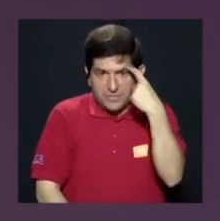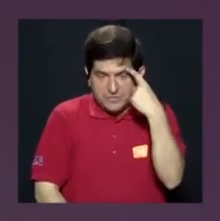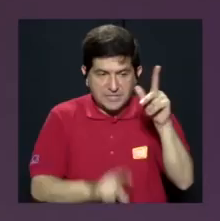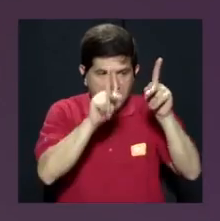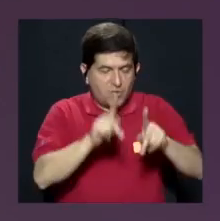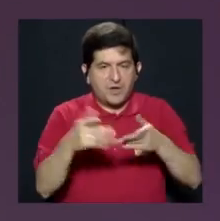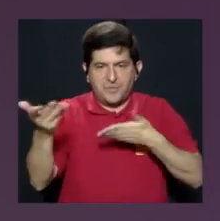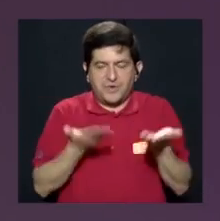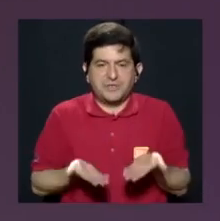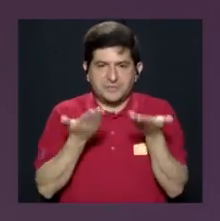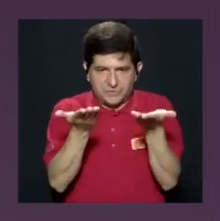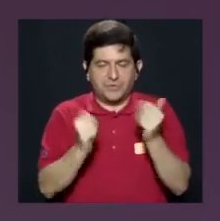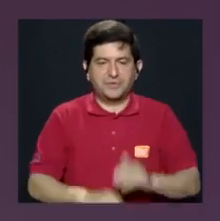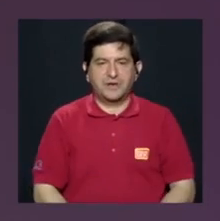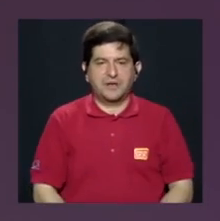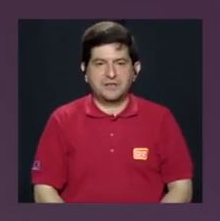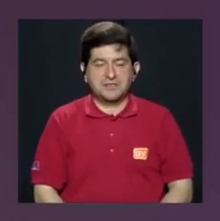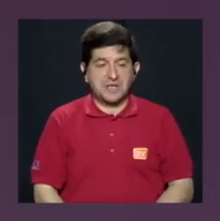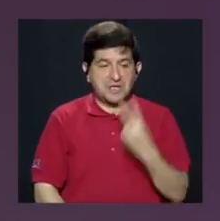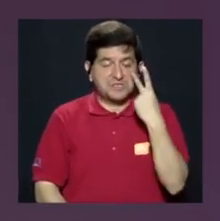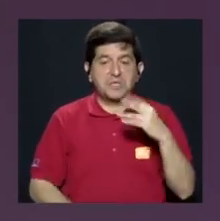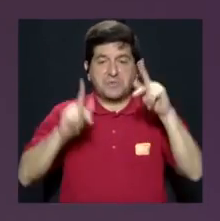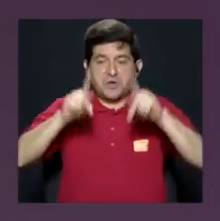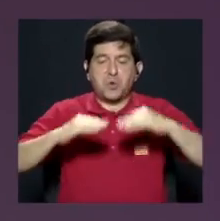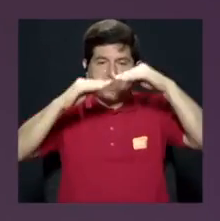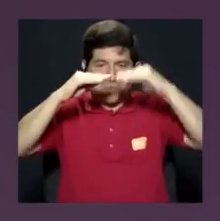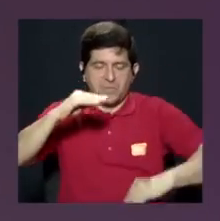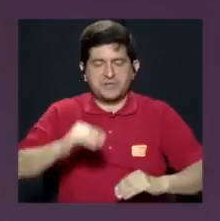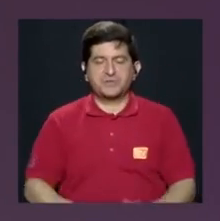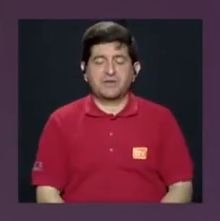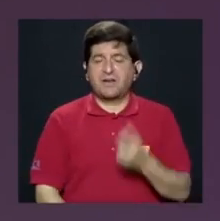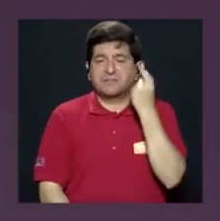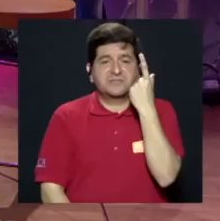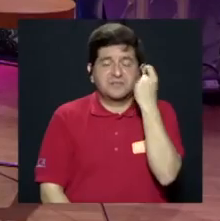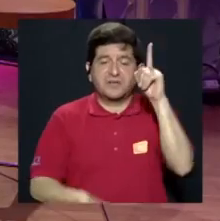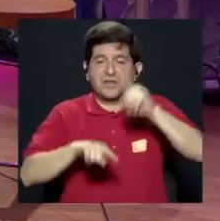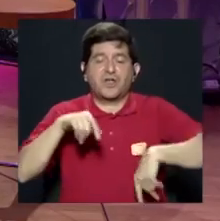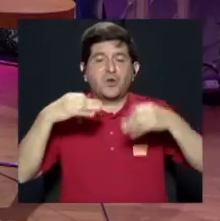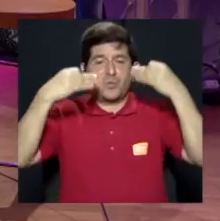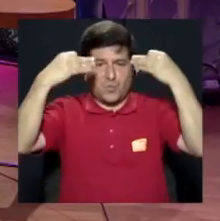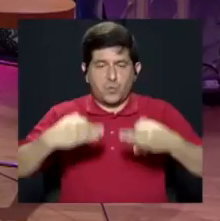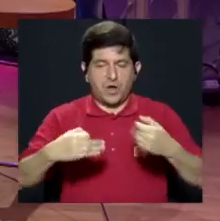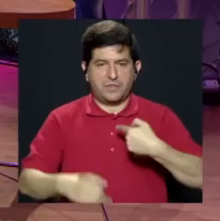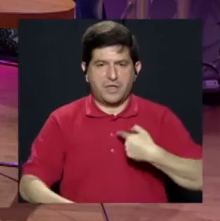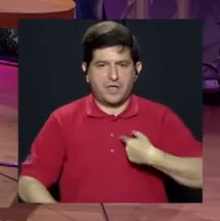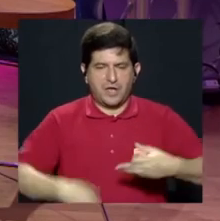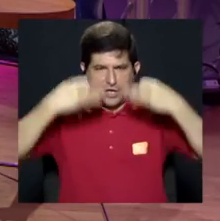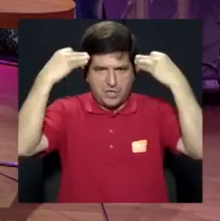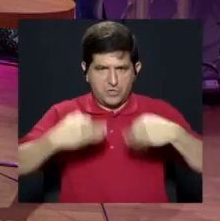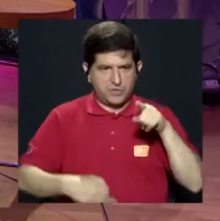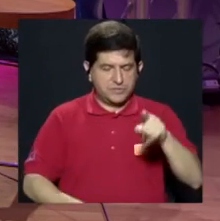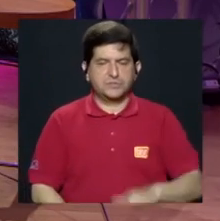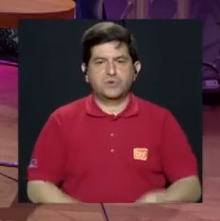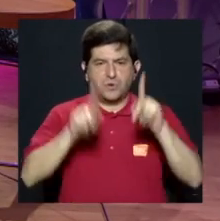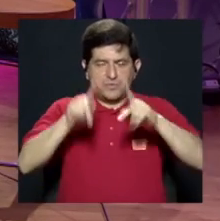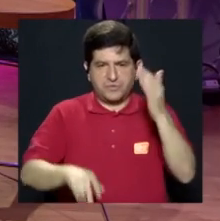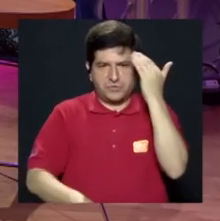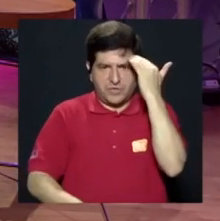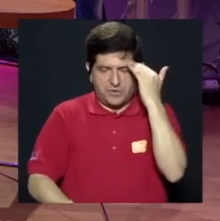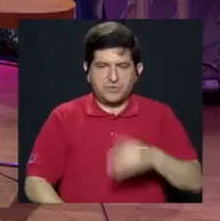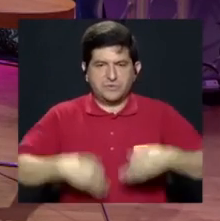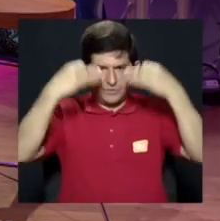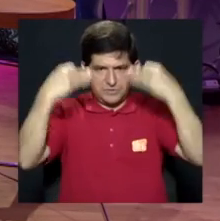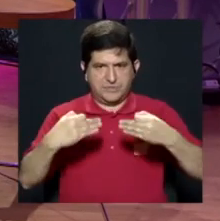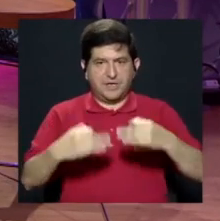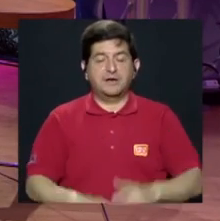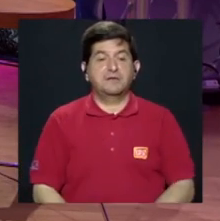quienes prestan ese servicio de salud, sino que se ven como inferiores, como gente que no va a entender, que no puede tomar decisiones, que yo tomo decisiones por él porque esa persona no va a saber tomar decisiones.